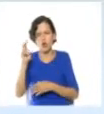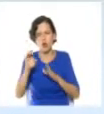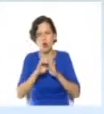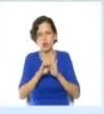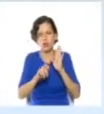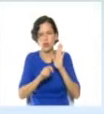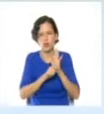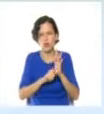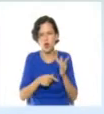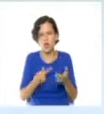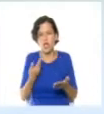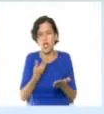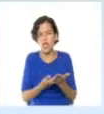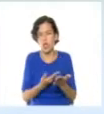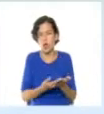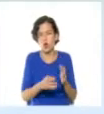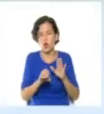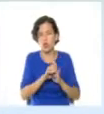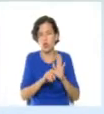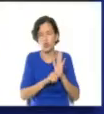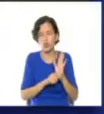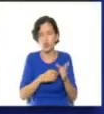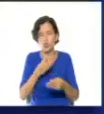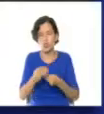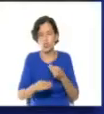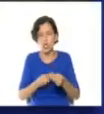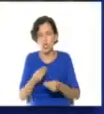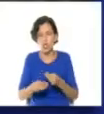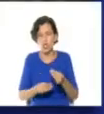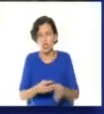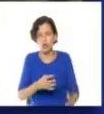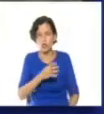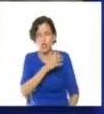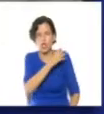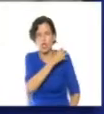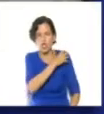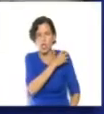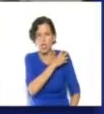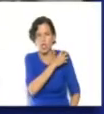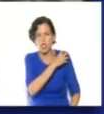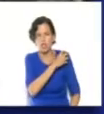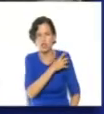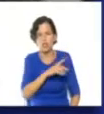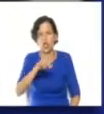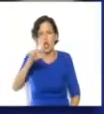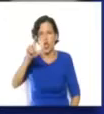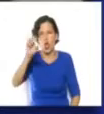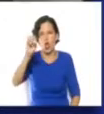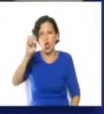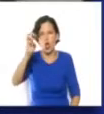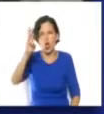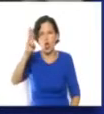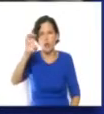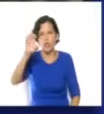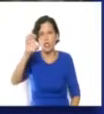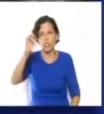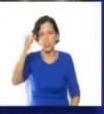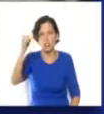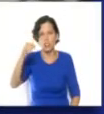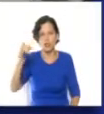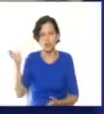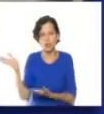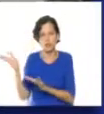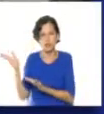Esta constitución es realizada por el general Eleazar López Contreras. Eleazar López Contreras